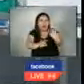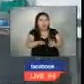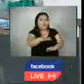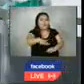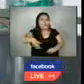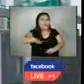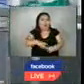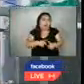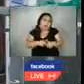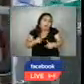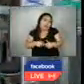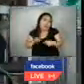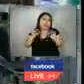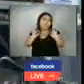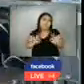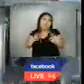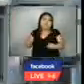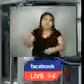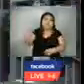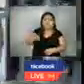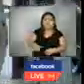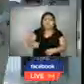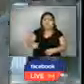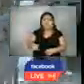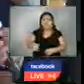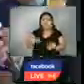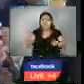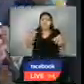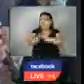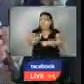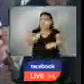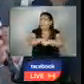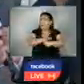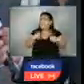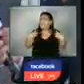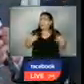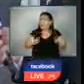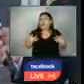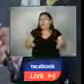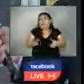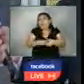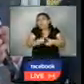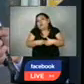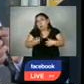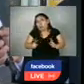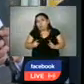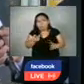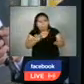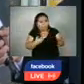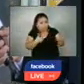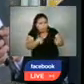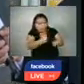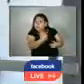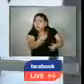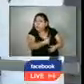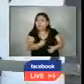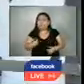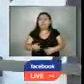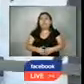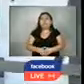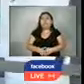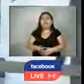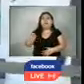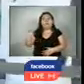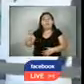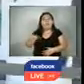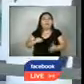equipo de salud se acercó. Teníamos el cupo lleno ya, entonces hemos tenido muy buena respuesta de la población. Vargas